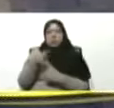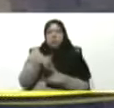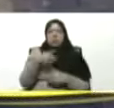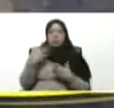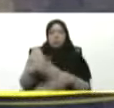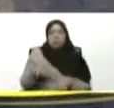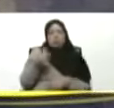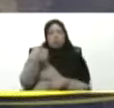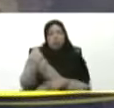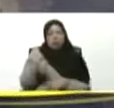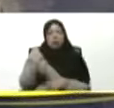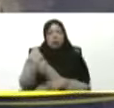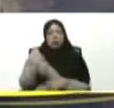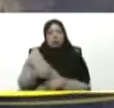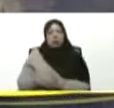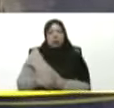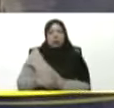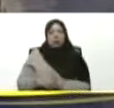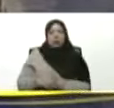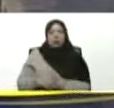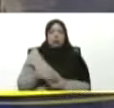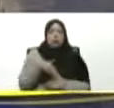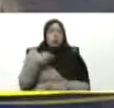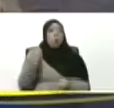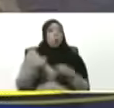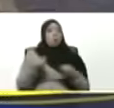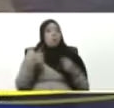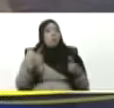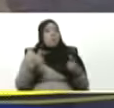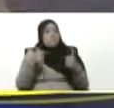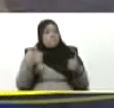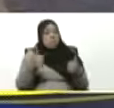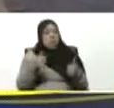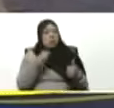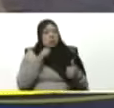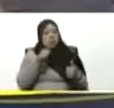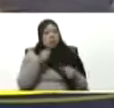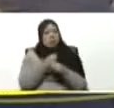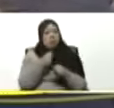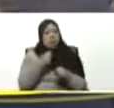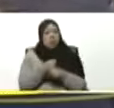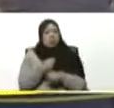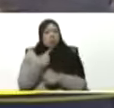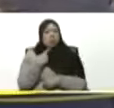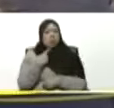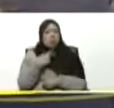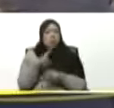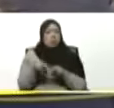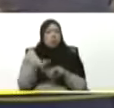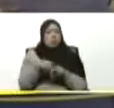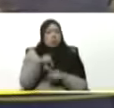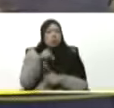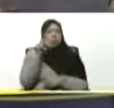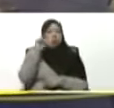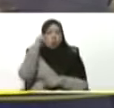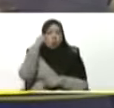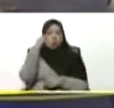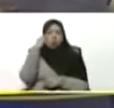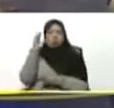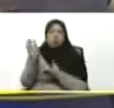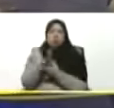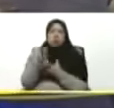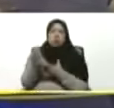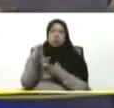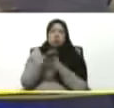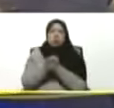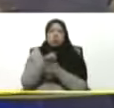carajito? Siempre me decía así, era una cosa de sentirse cuidado, protegido. Y también recuerdo mucho las tertulias que se iba allí